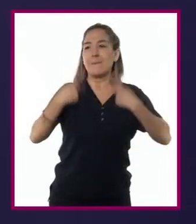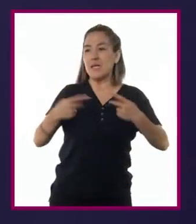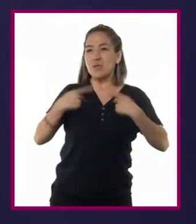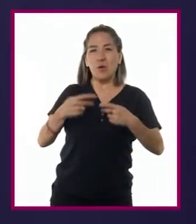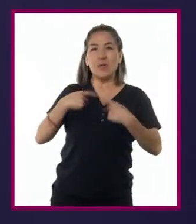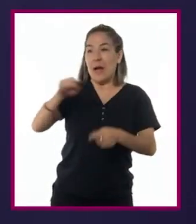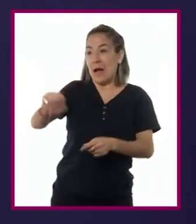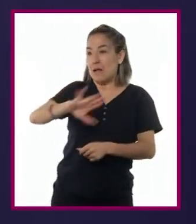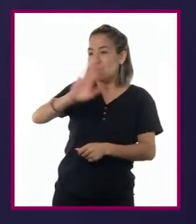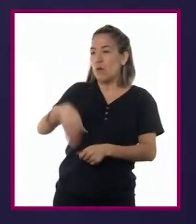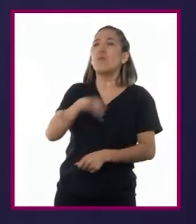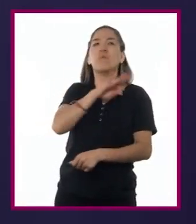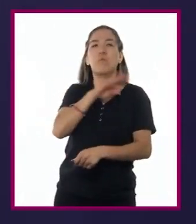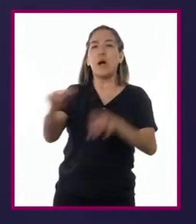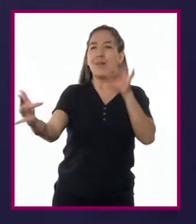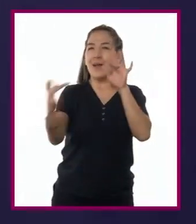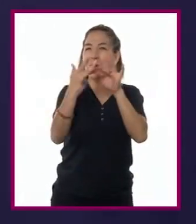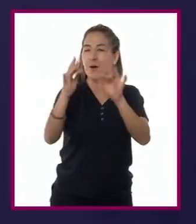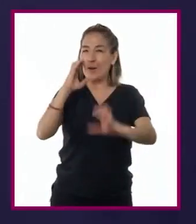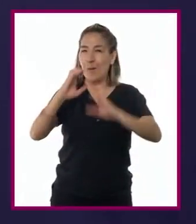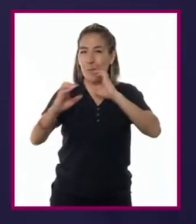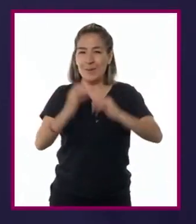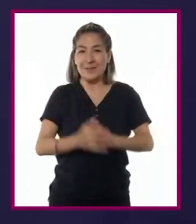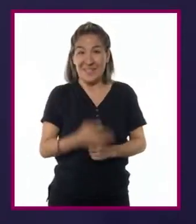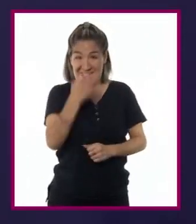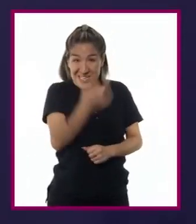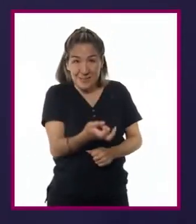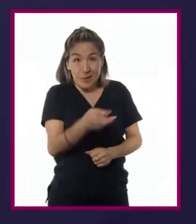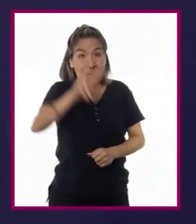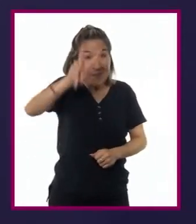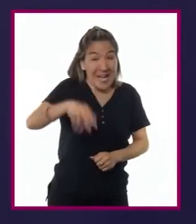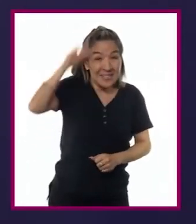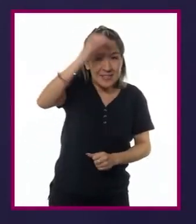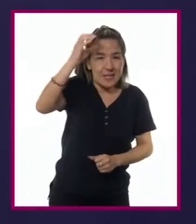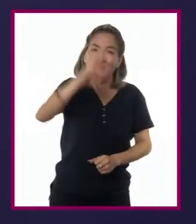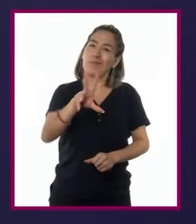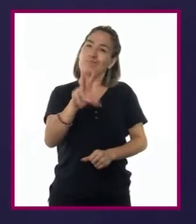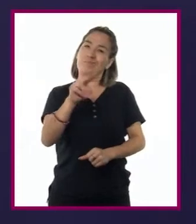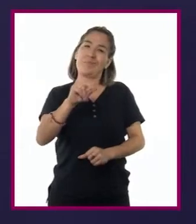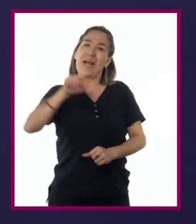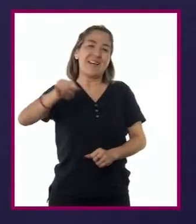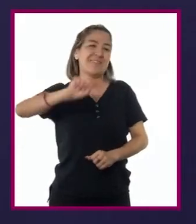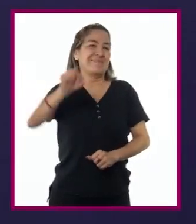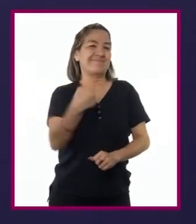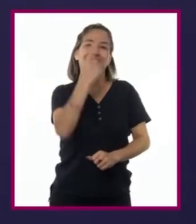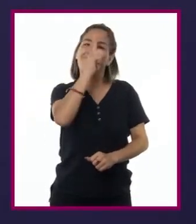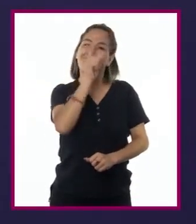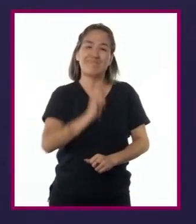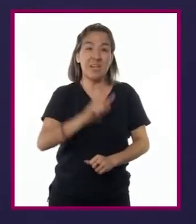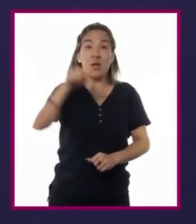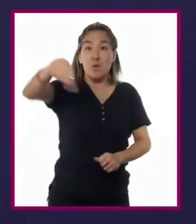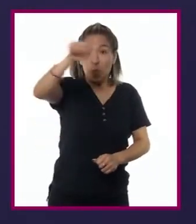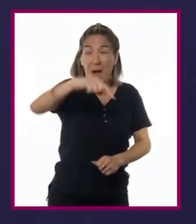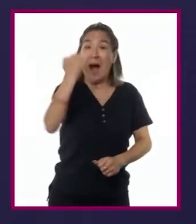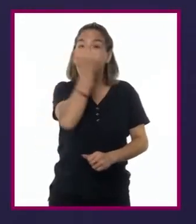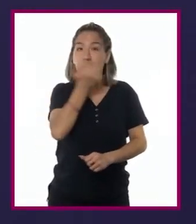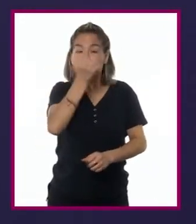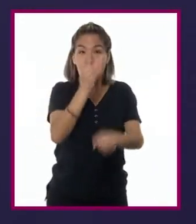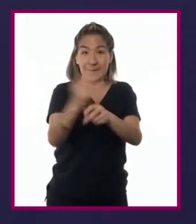asuntos están fuera del campo de la ciencia. Así que alumnas y alumnos que nos ven desde casa,